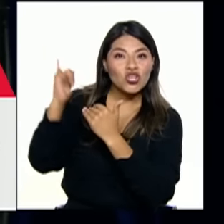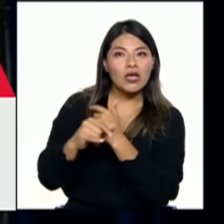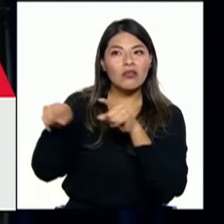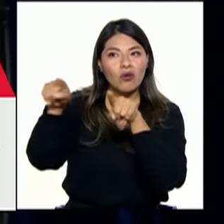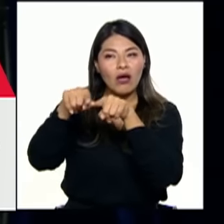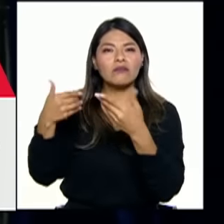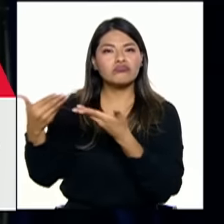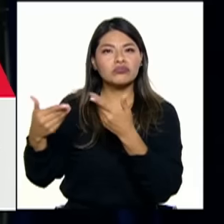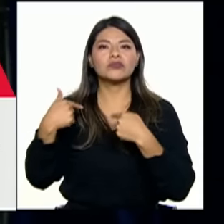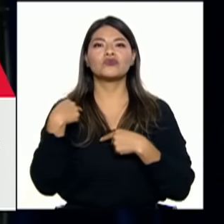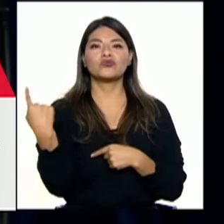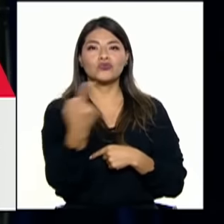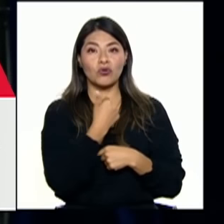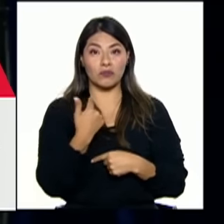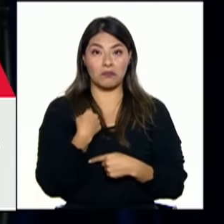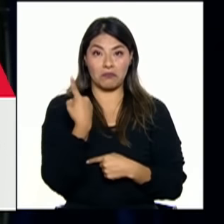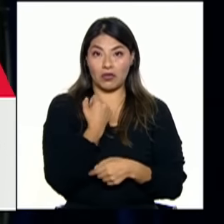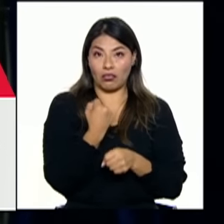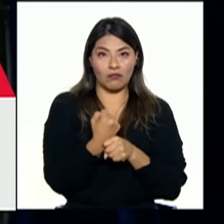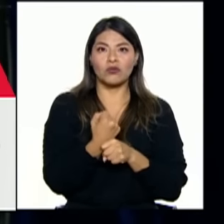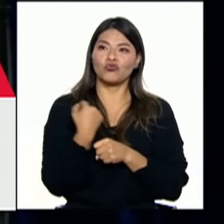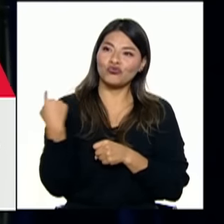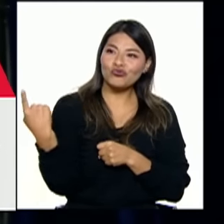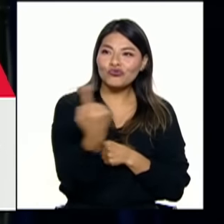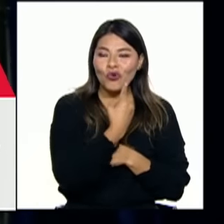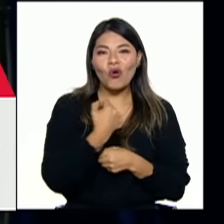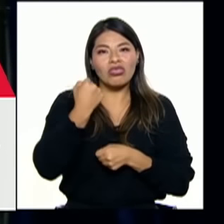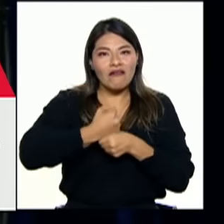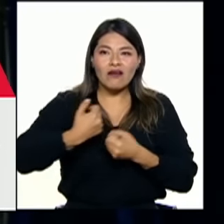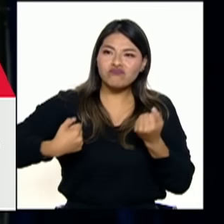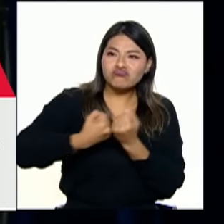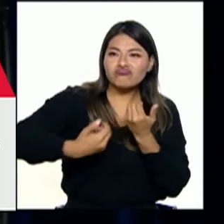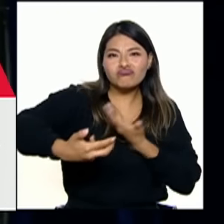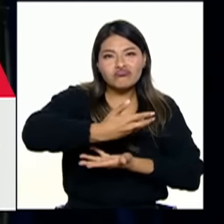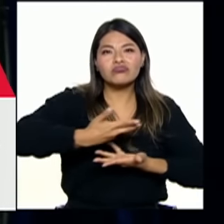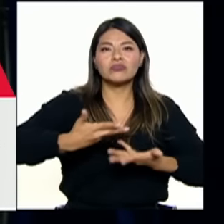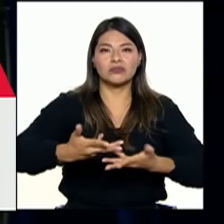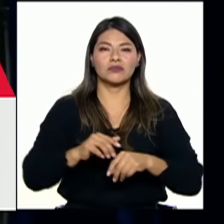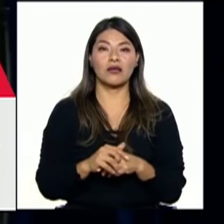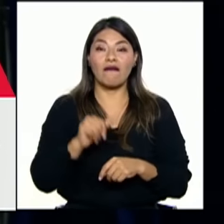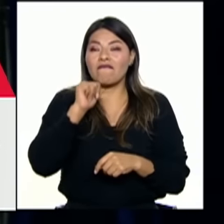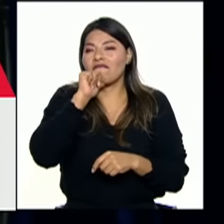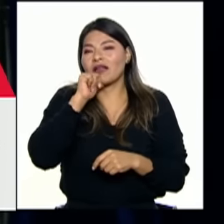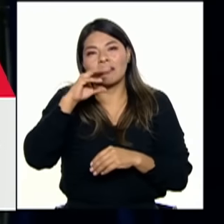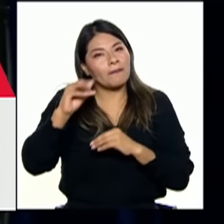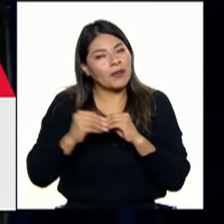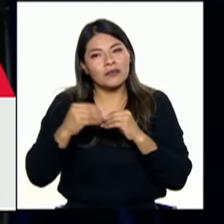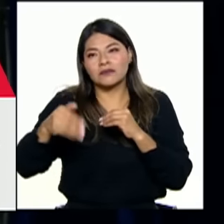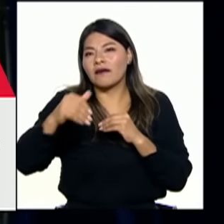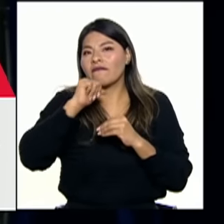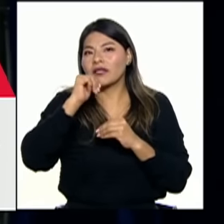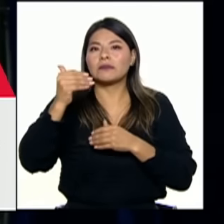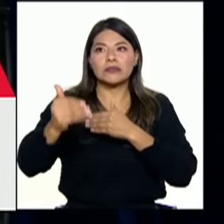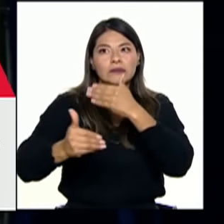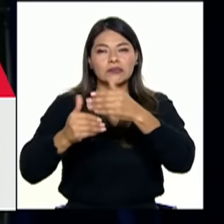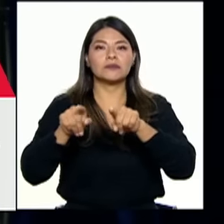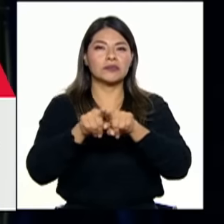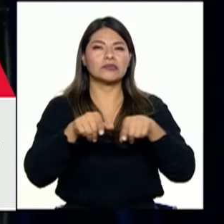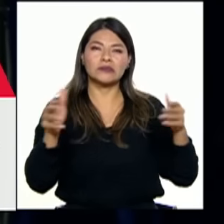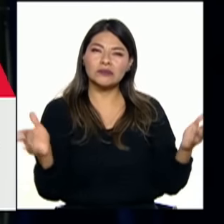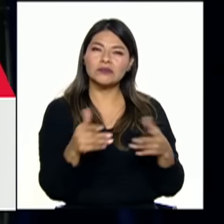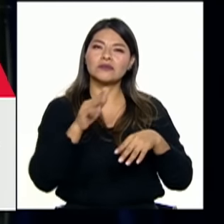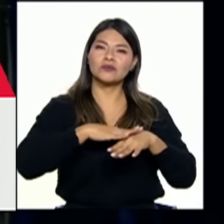y la colaboración de todos. Sabemos que aún hay mucho por hacer, por lo que es necesario